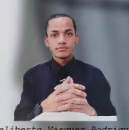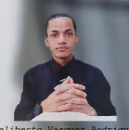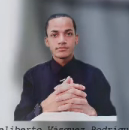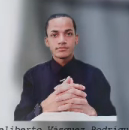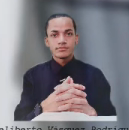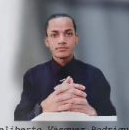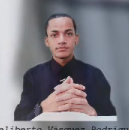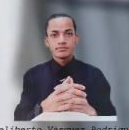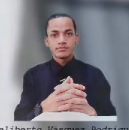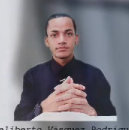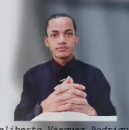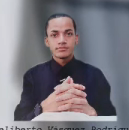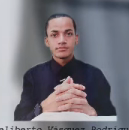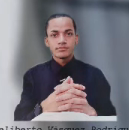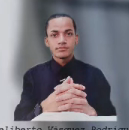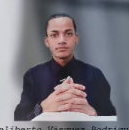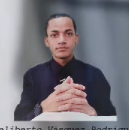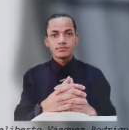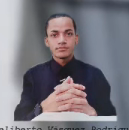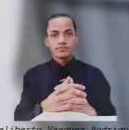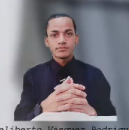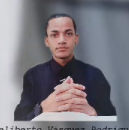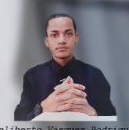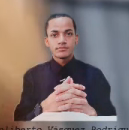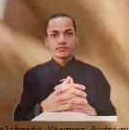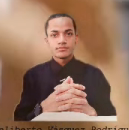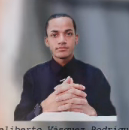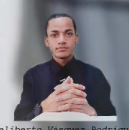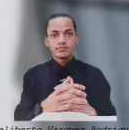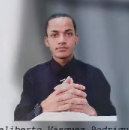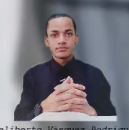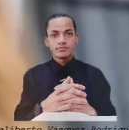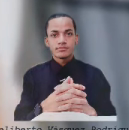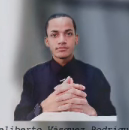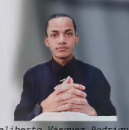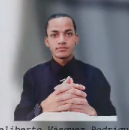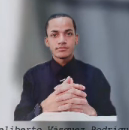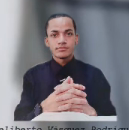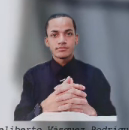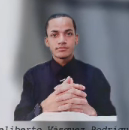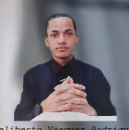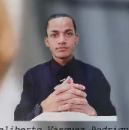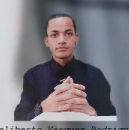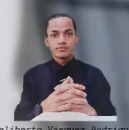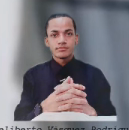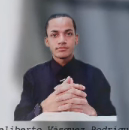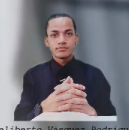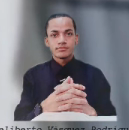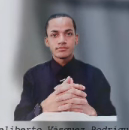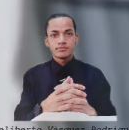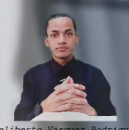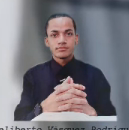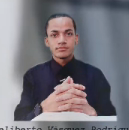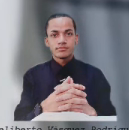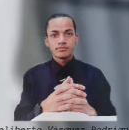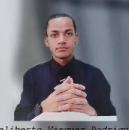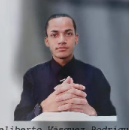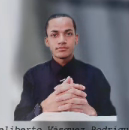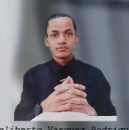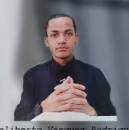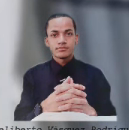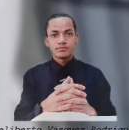entonces a través de miles de años es verdad que el ambiente la alimentación y otros factores lo lleva a tener